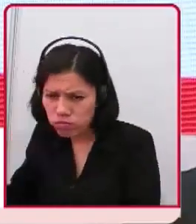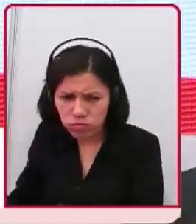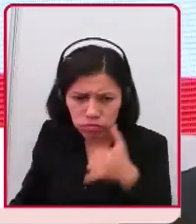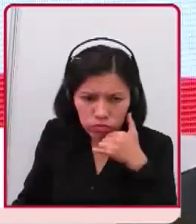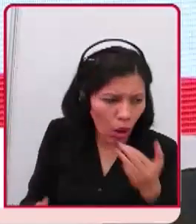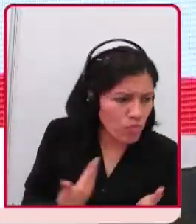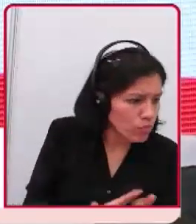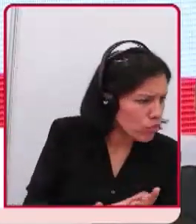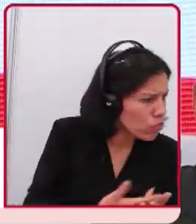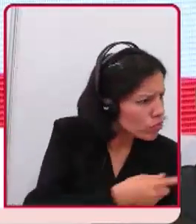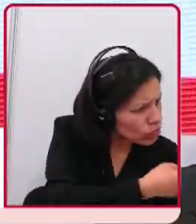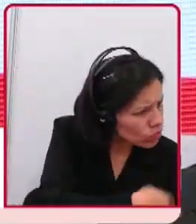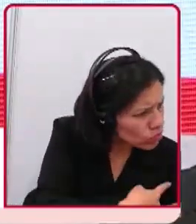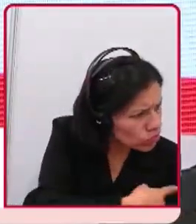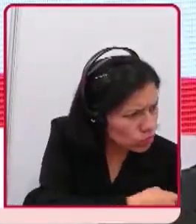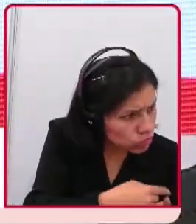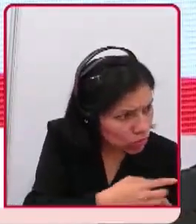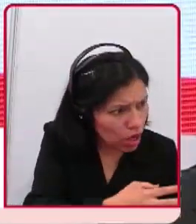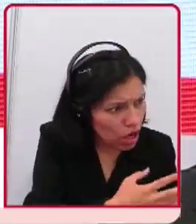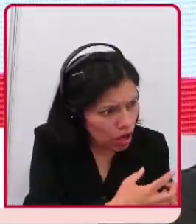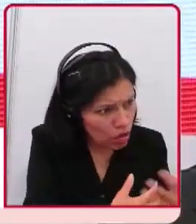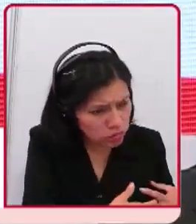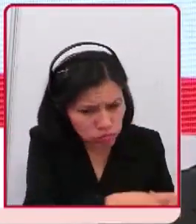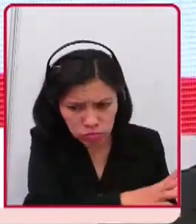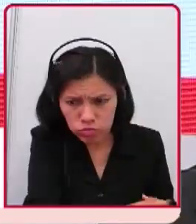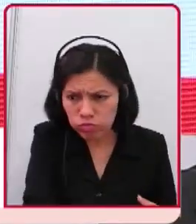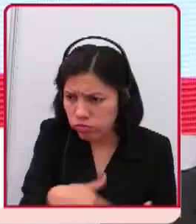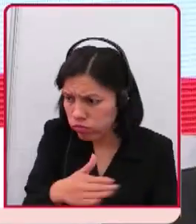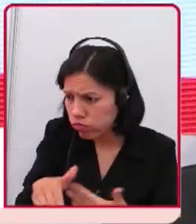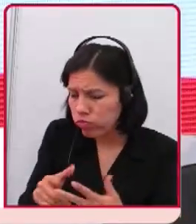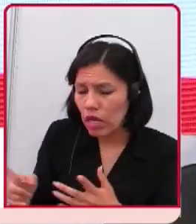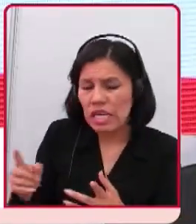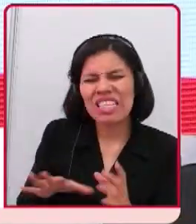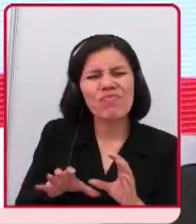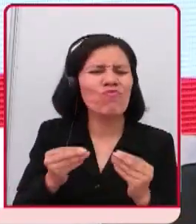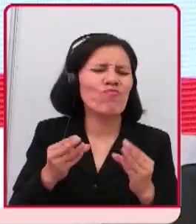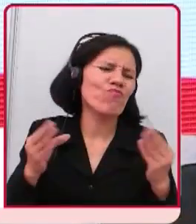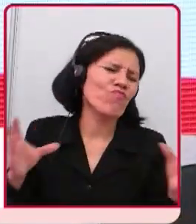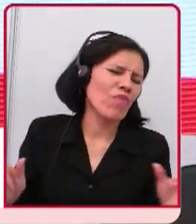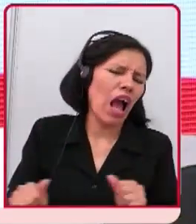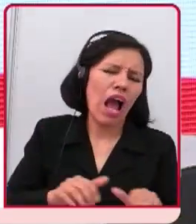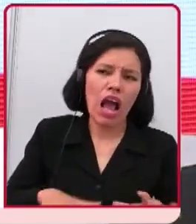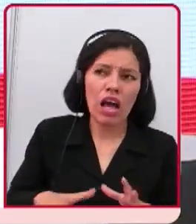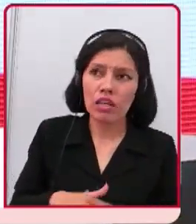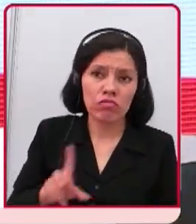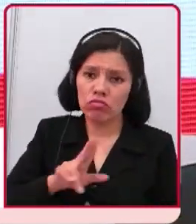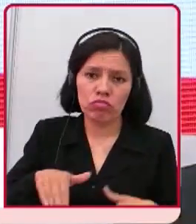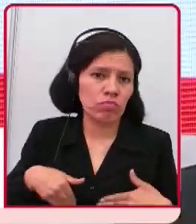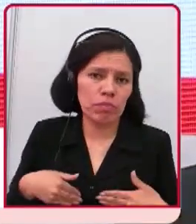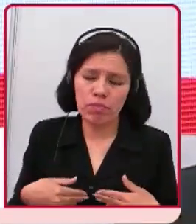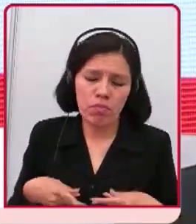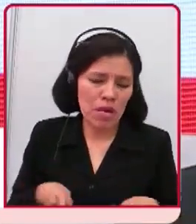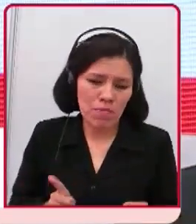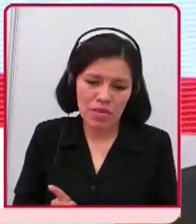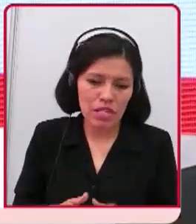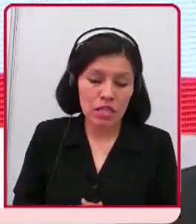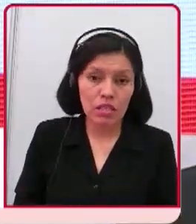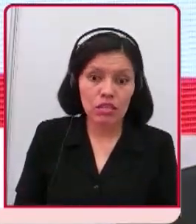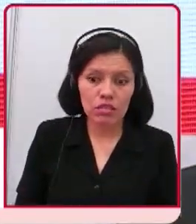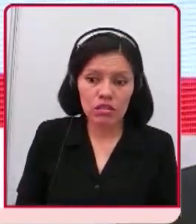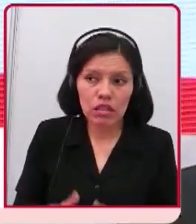coordinar pruebas con metalurgia, el área de mantenimiento y otras actividades más que no le permiten justamente